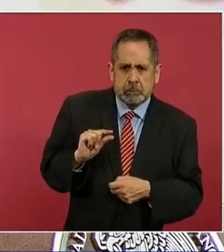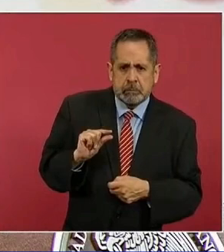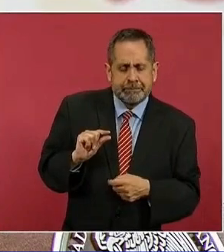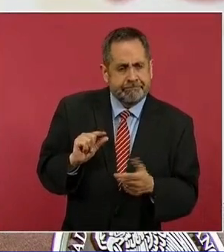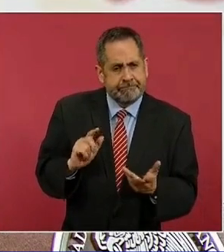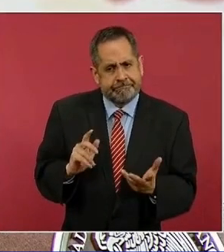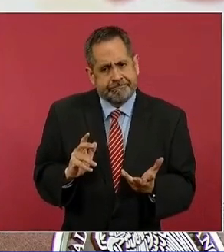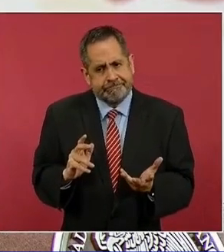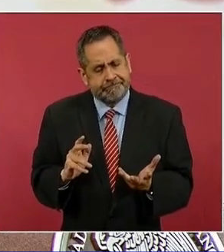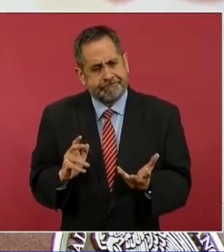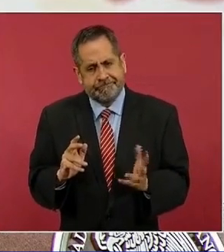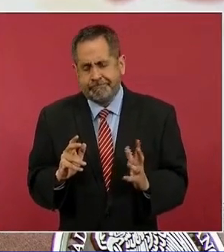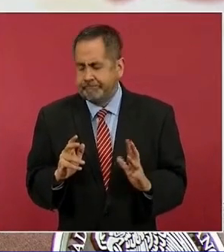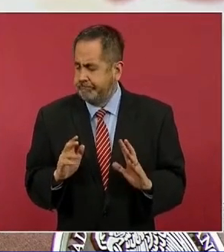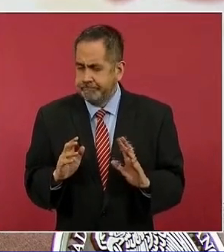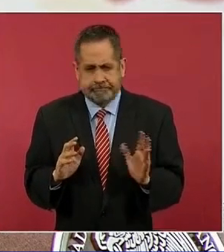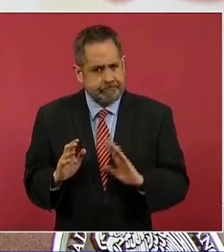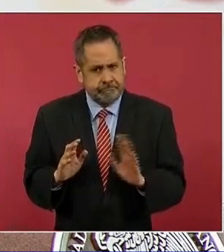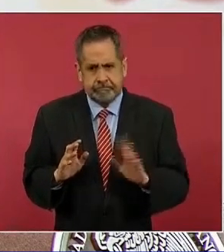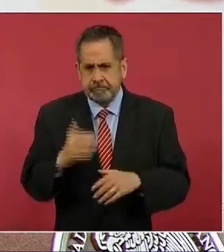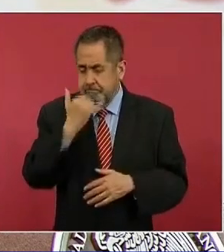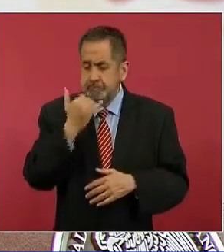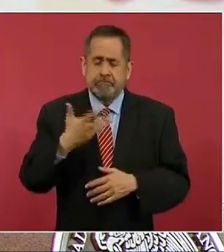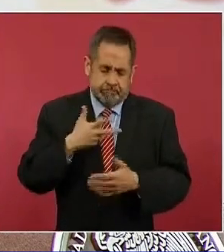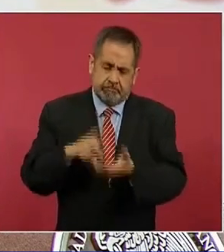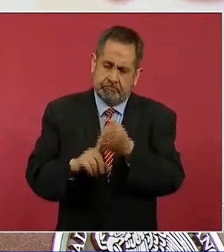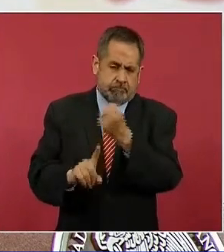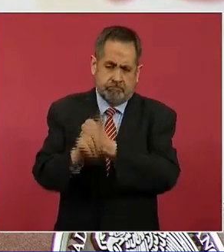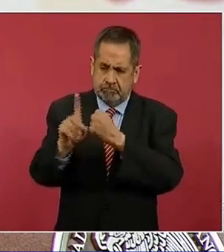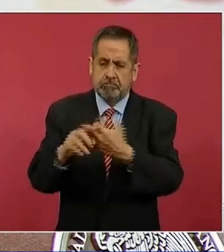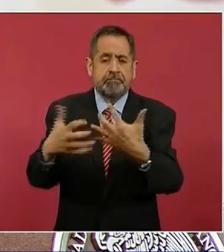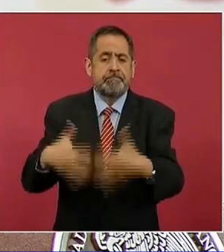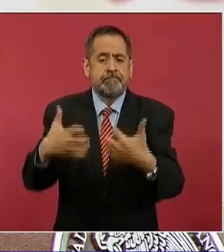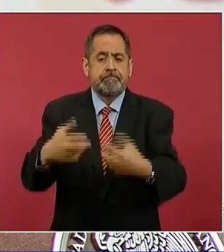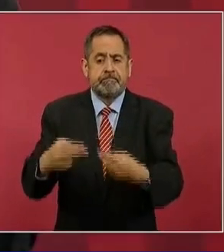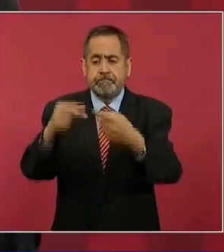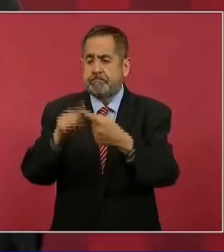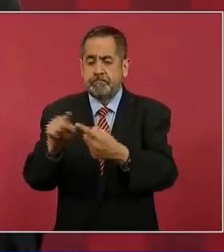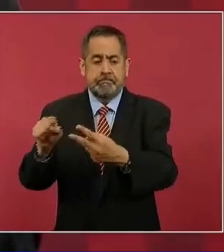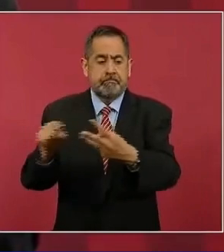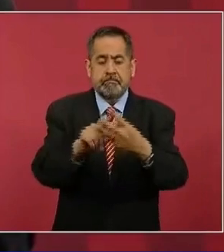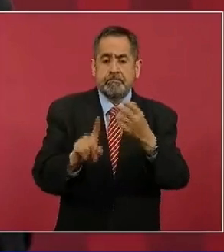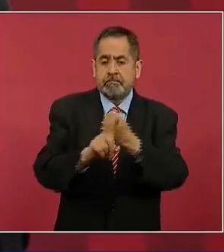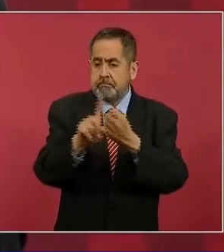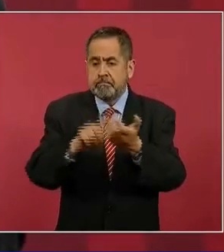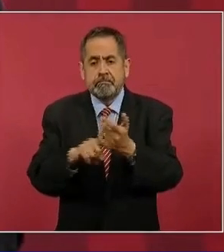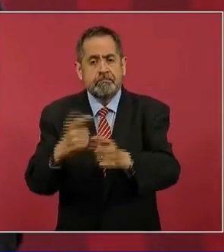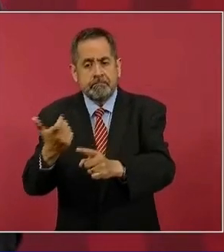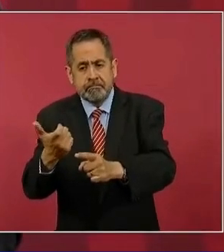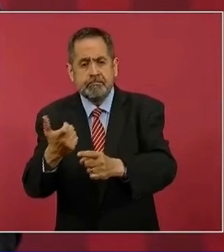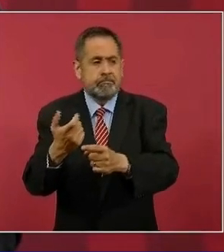O sea, hemos tenido problemas económicos, financieros.